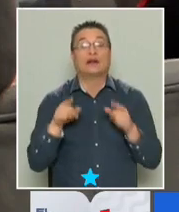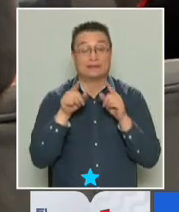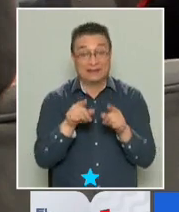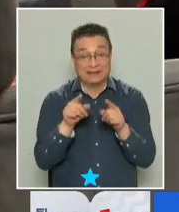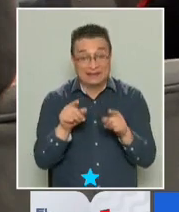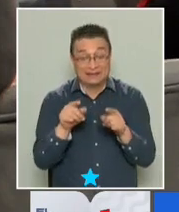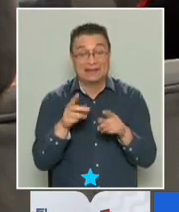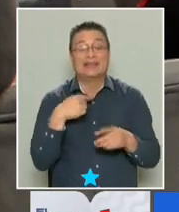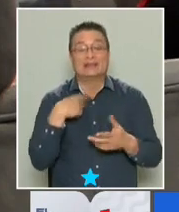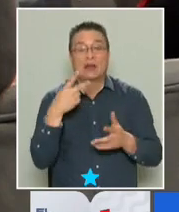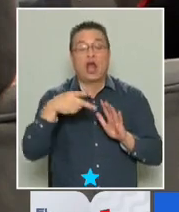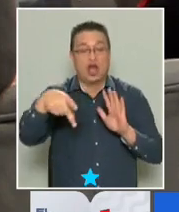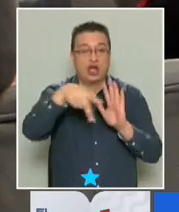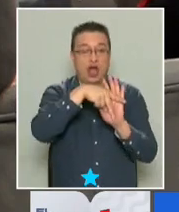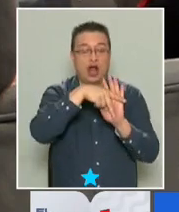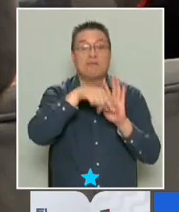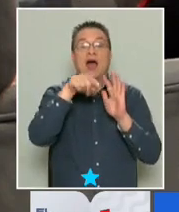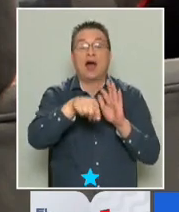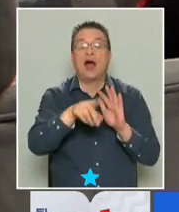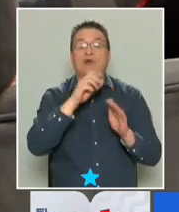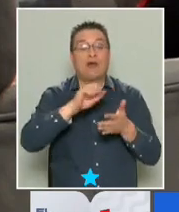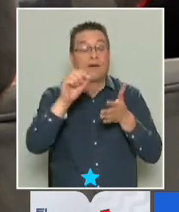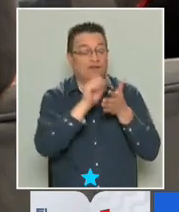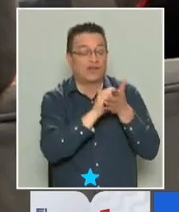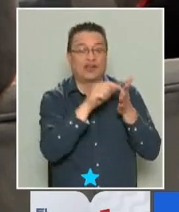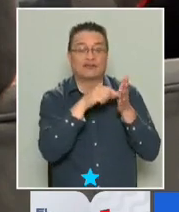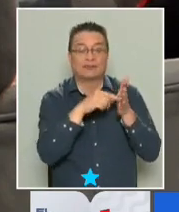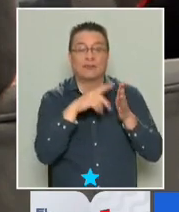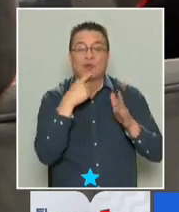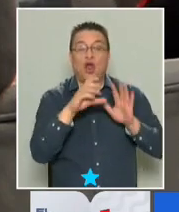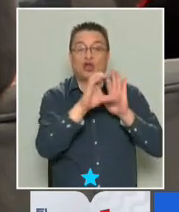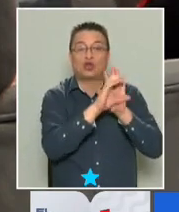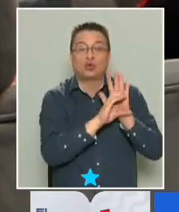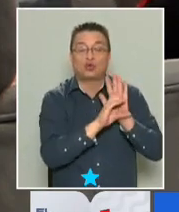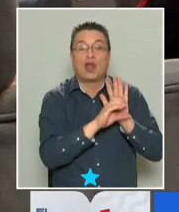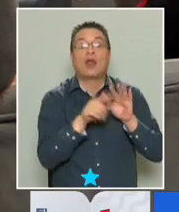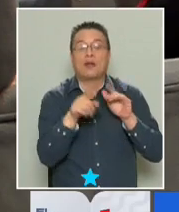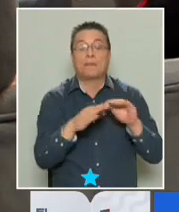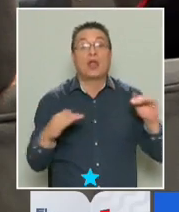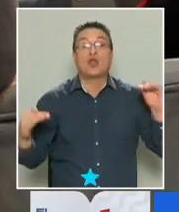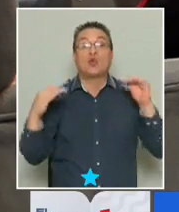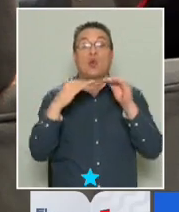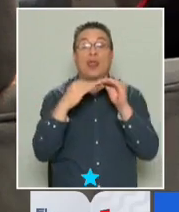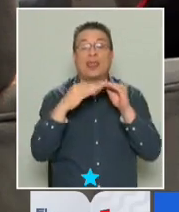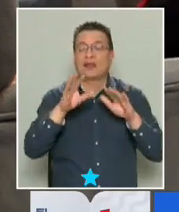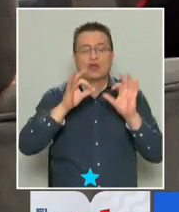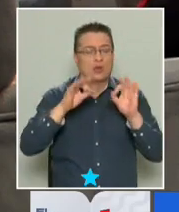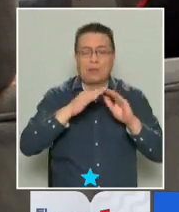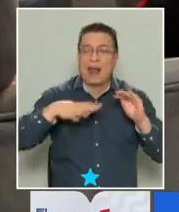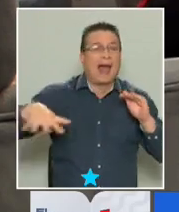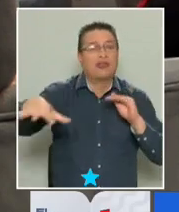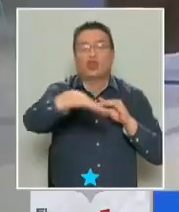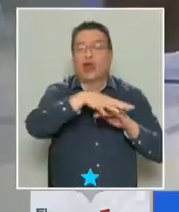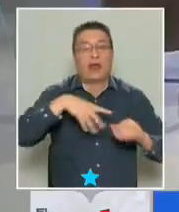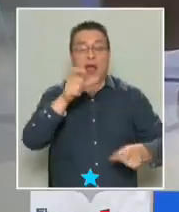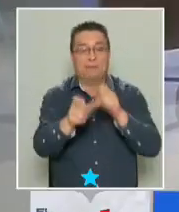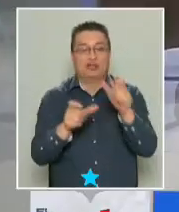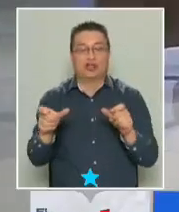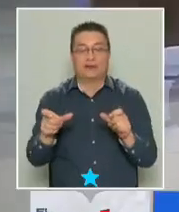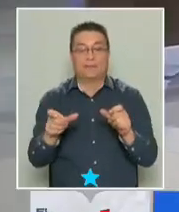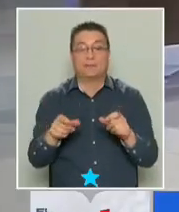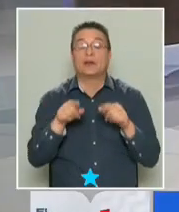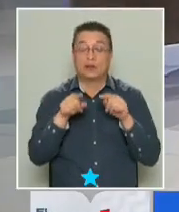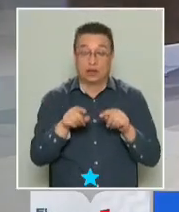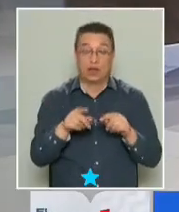ese sentido la norma que ya forma parte del borrador de texto constitucional establece una igualdad para todas las personas esto